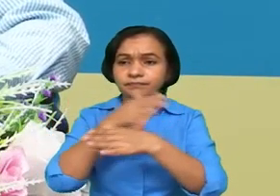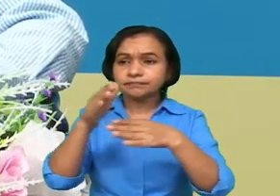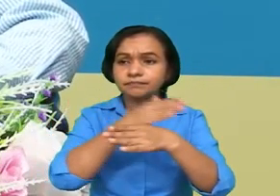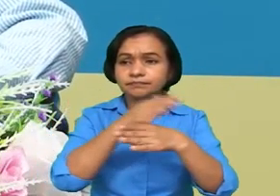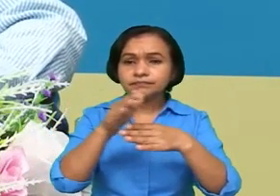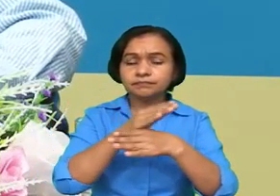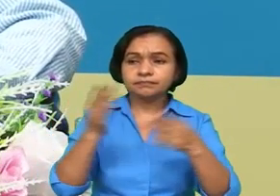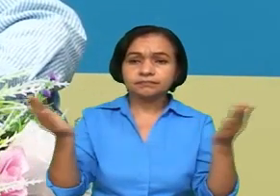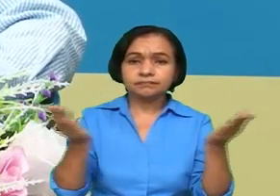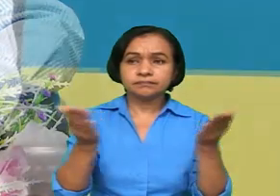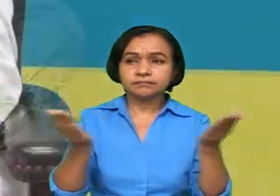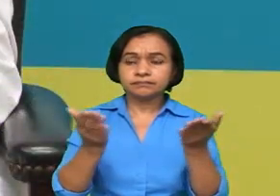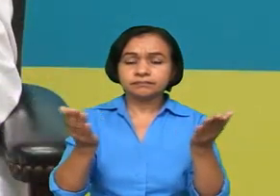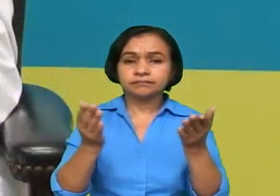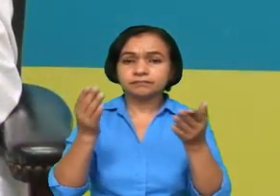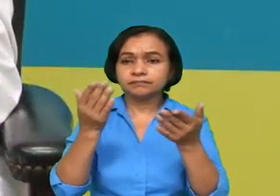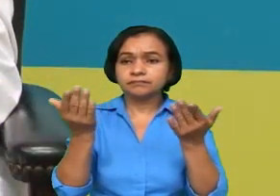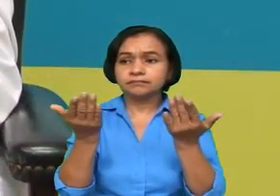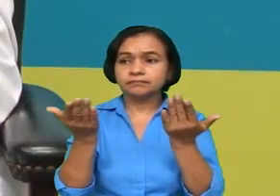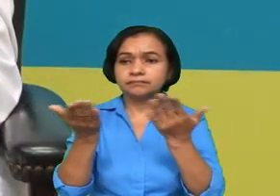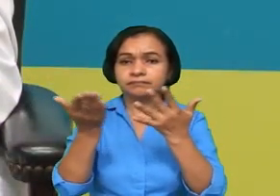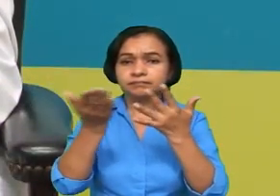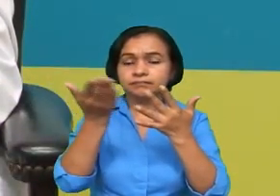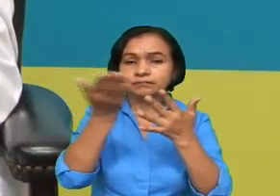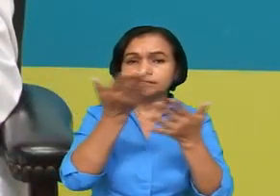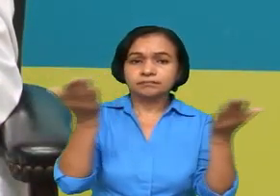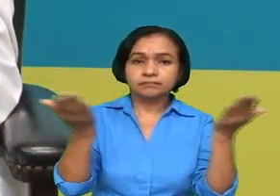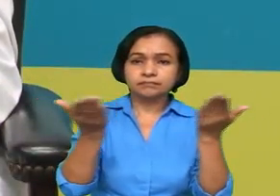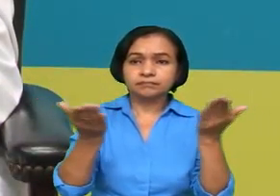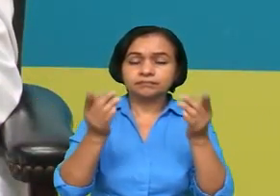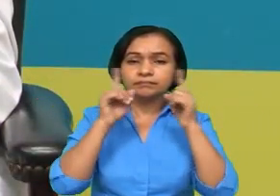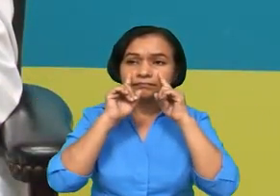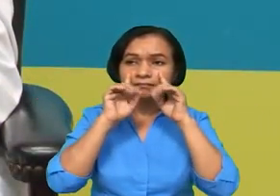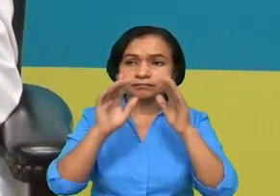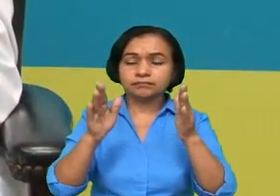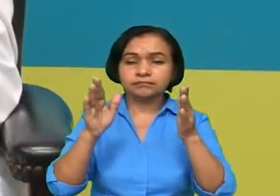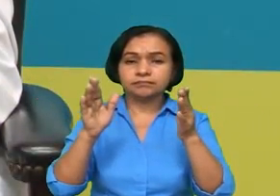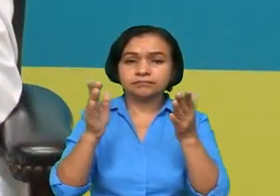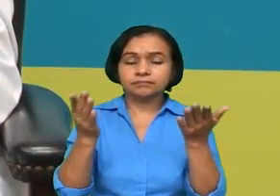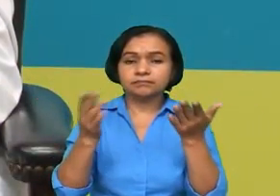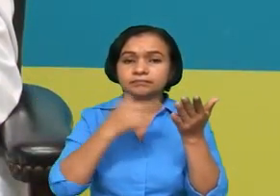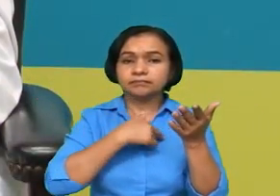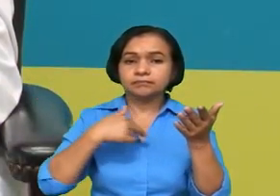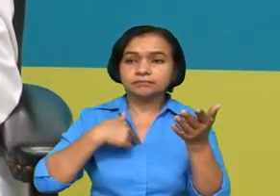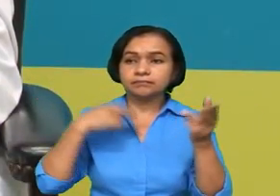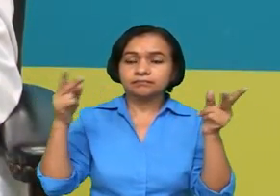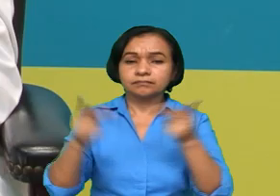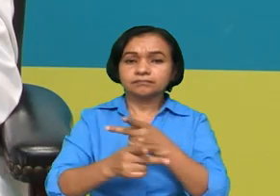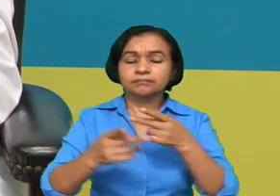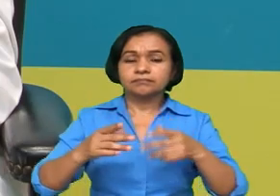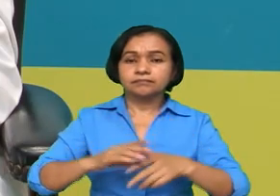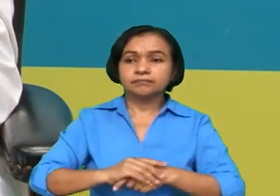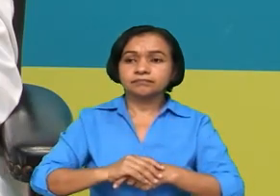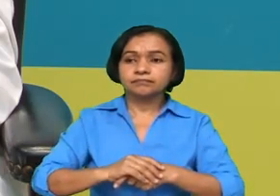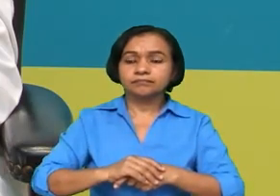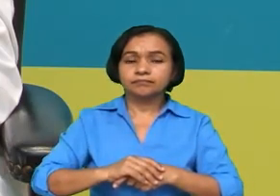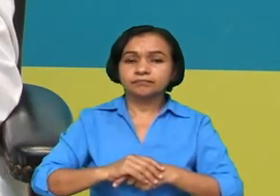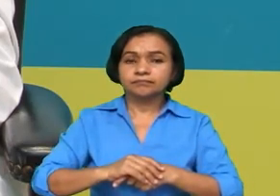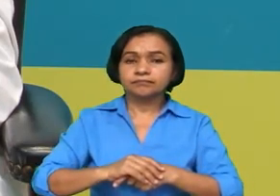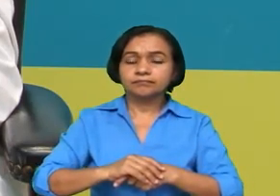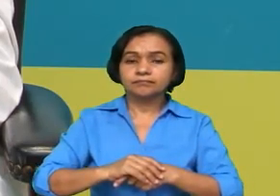leves, medianas y graves. ¿Y cómo es el debido tratamiento para las leves, las medianas y las graves? Ok, entonces